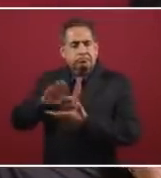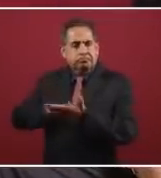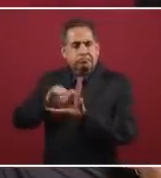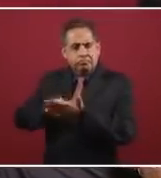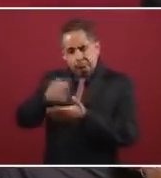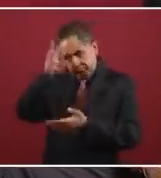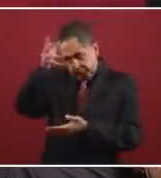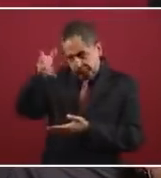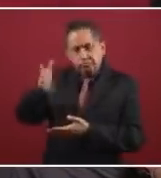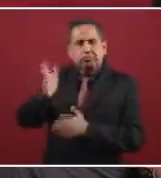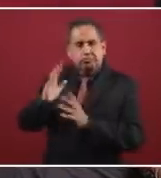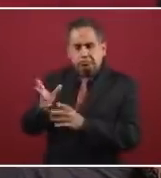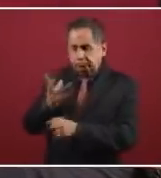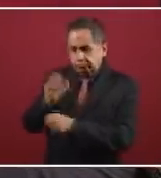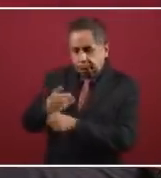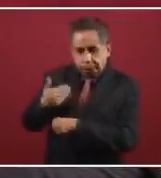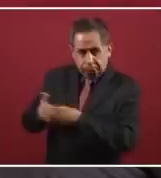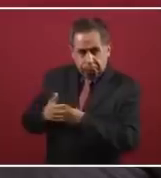ya